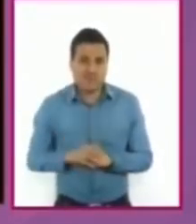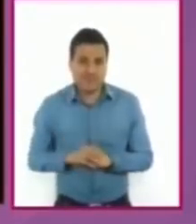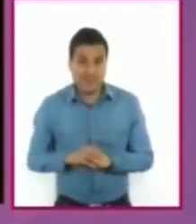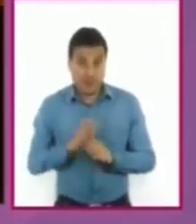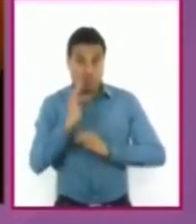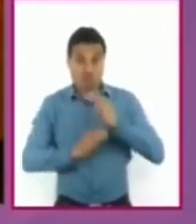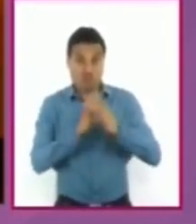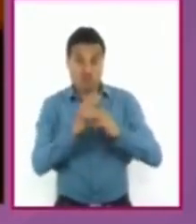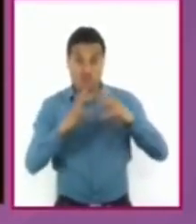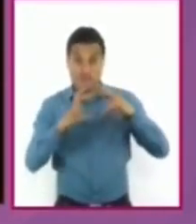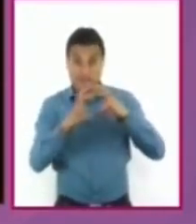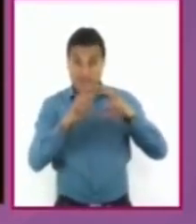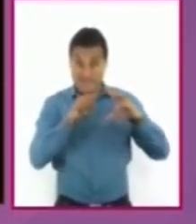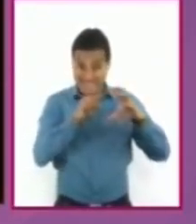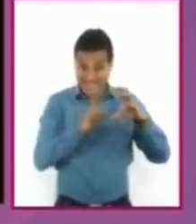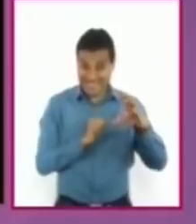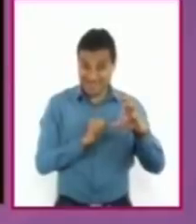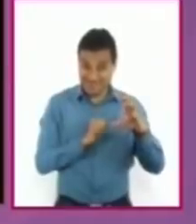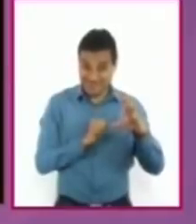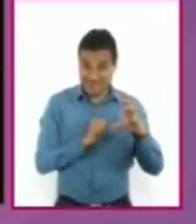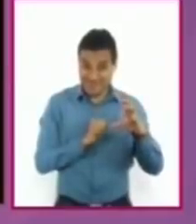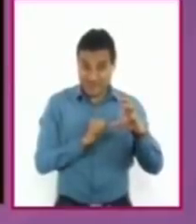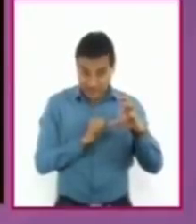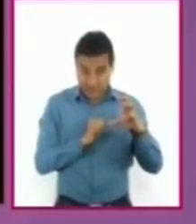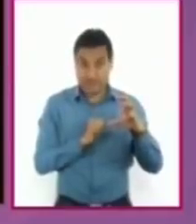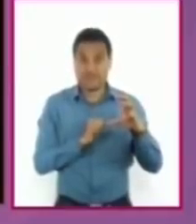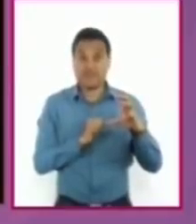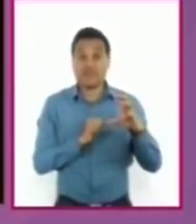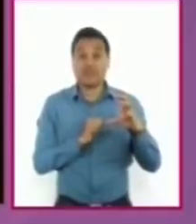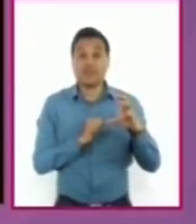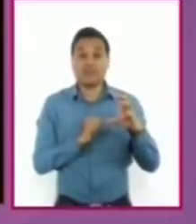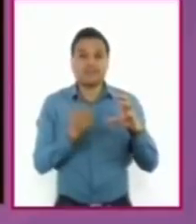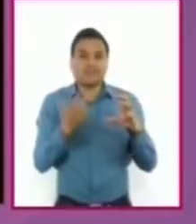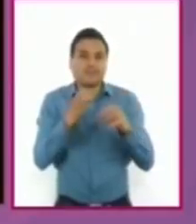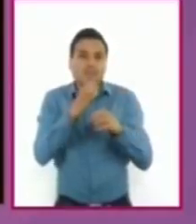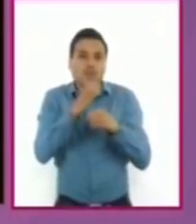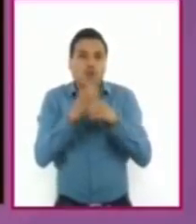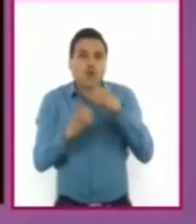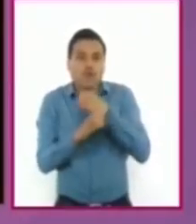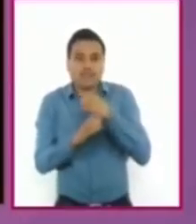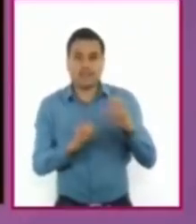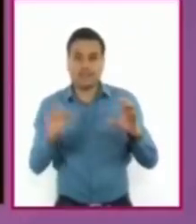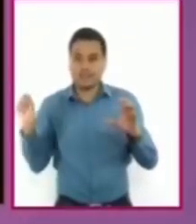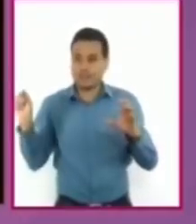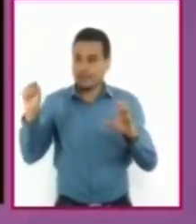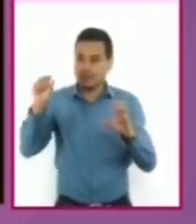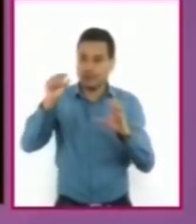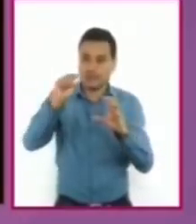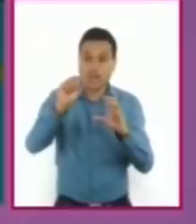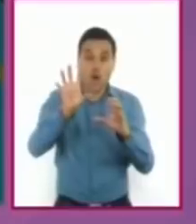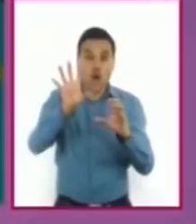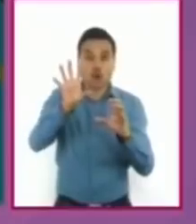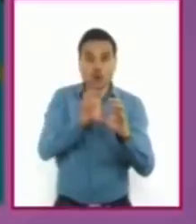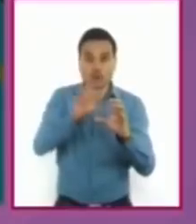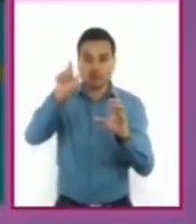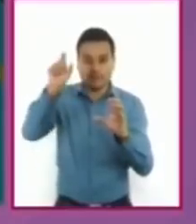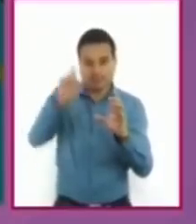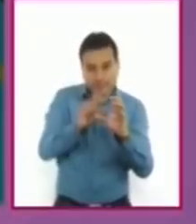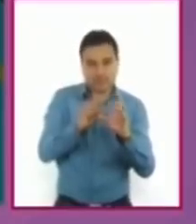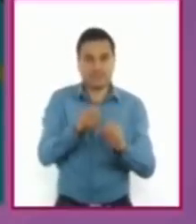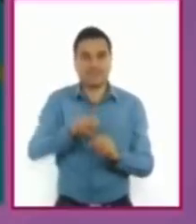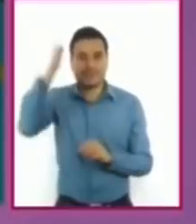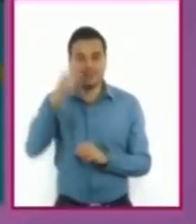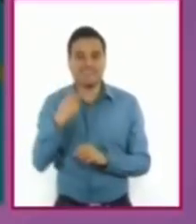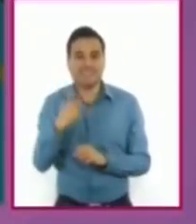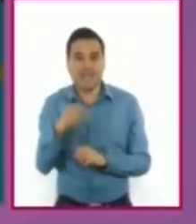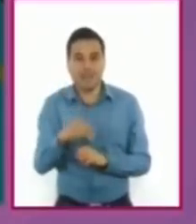ejerce sobre un cuerpo en la cercanía de la superficie terrestre se conoce como como peso. Dicha fuerza